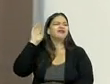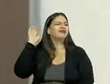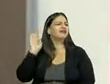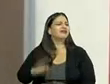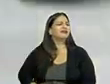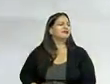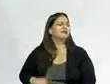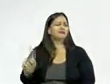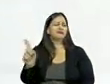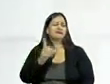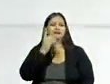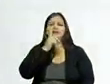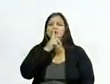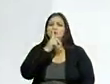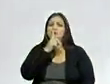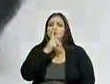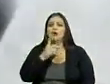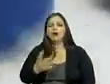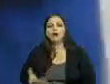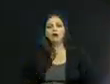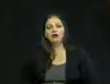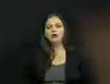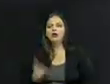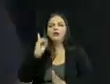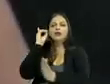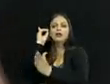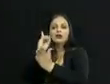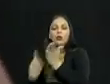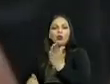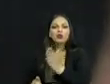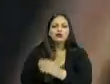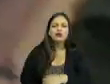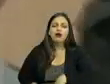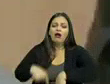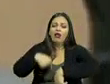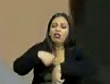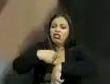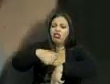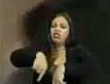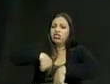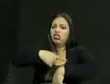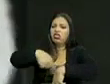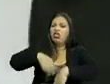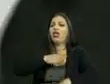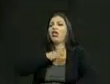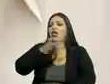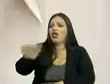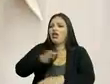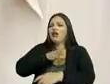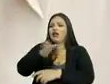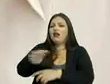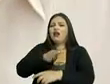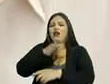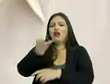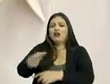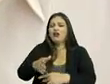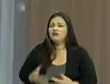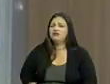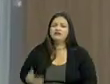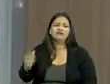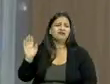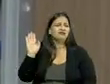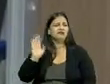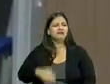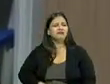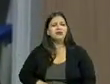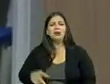no presenta la denuncia por lo engorroso del proceso, el tiempo que le quita y finalmente dejan libre a la persona.